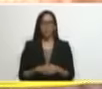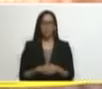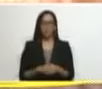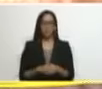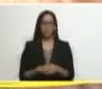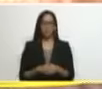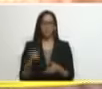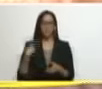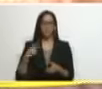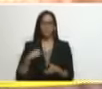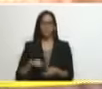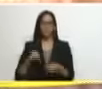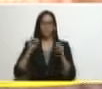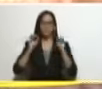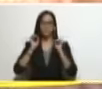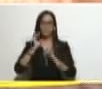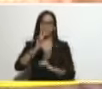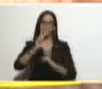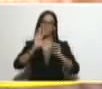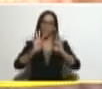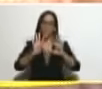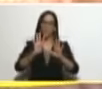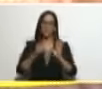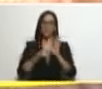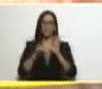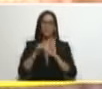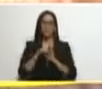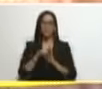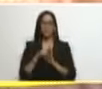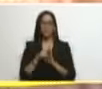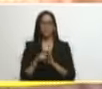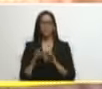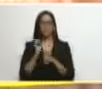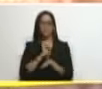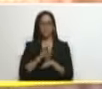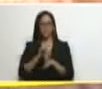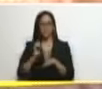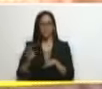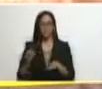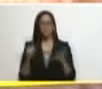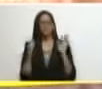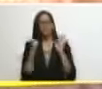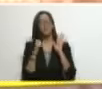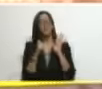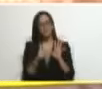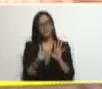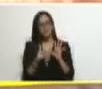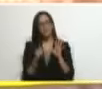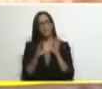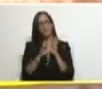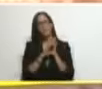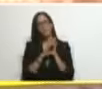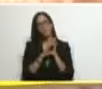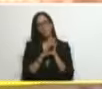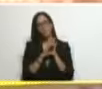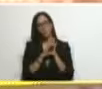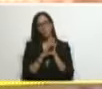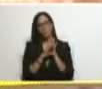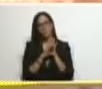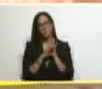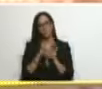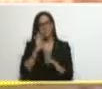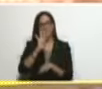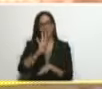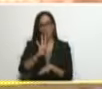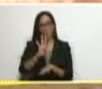Consta de 39 artículos distribuidos en 6 capítulos y